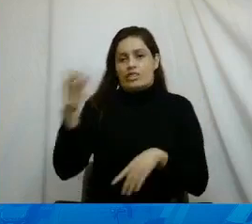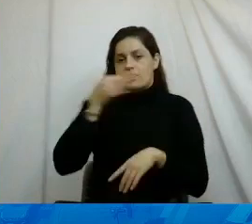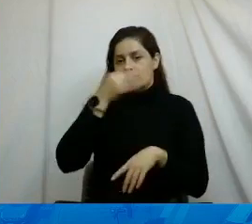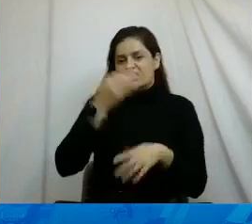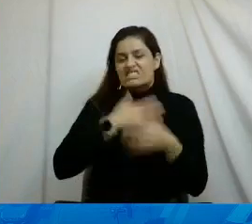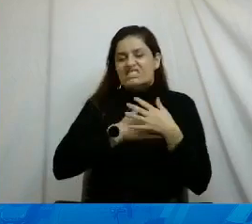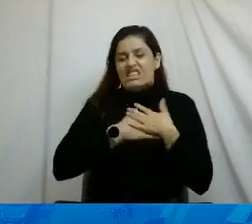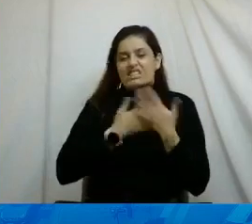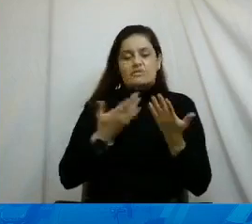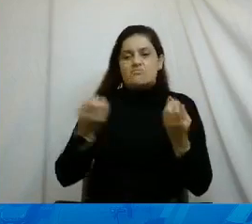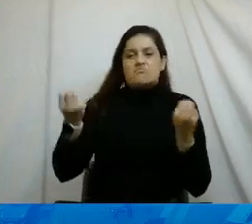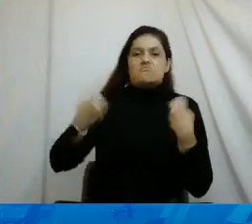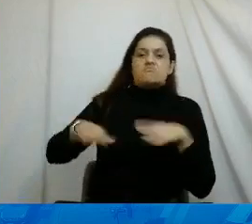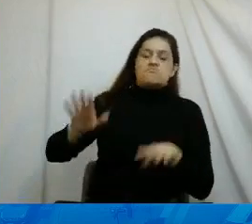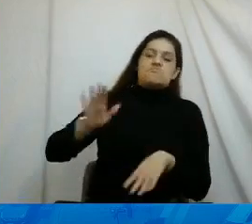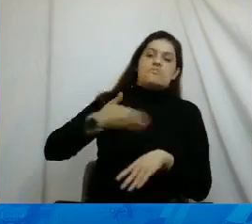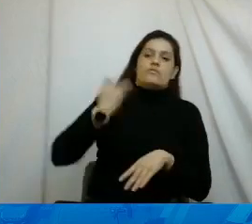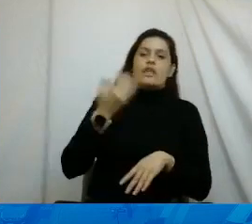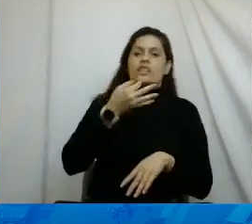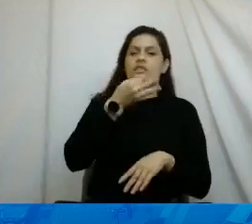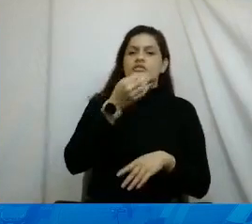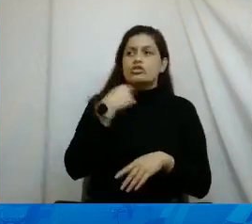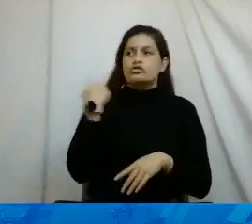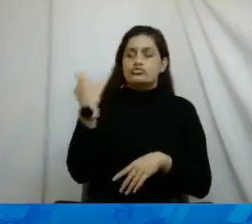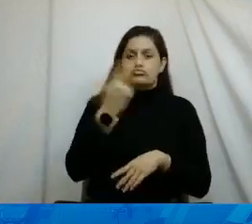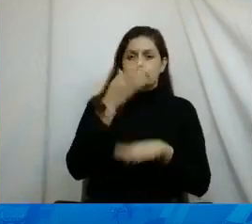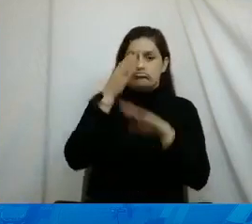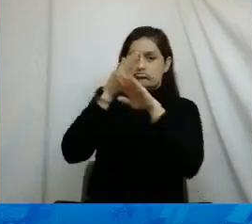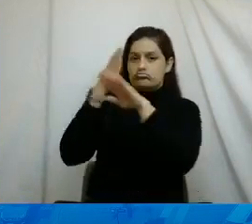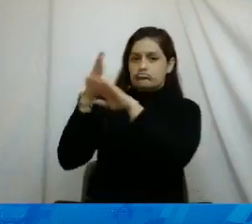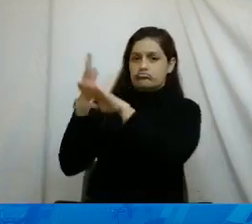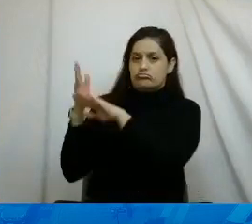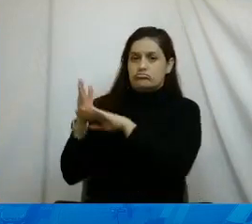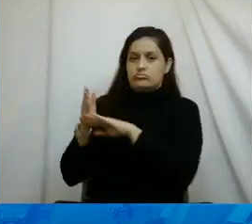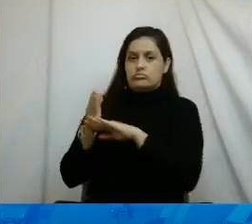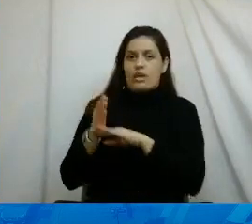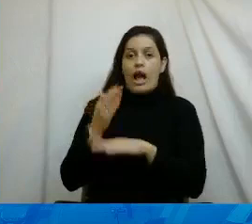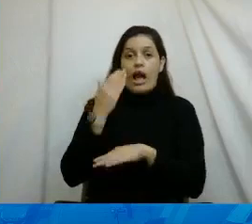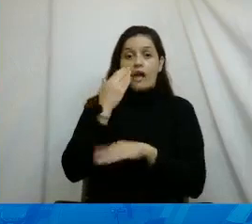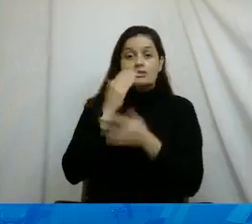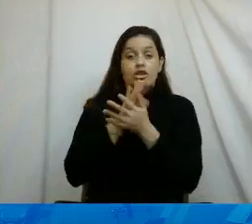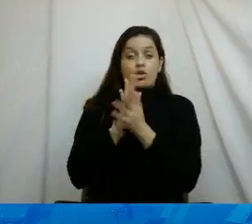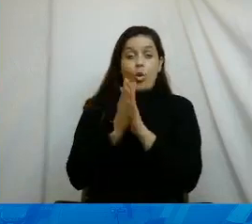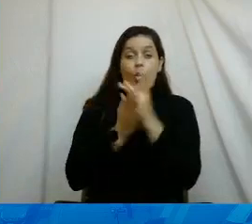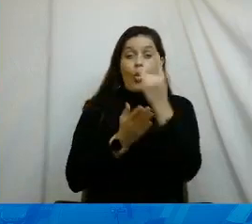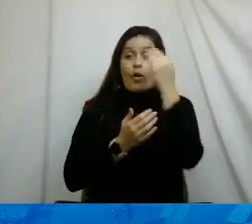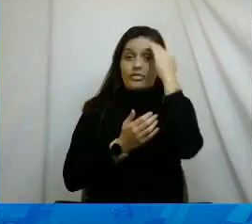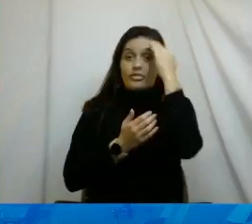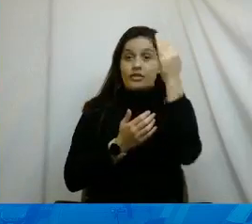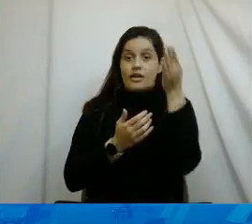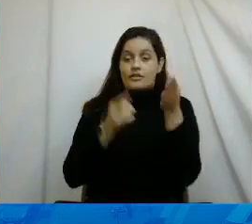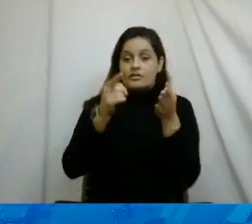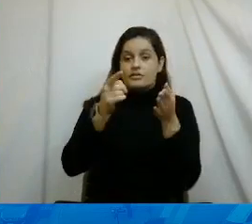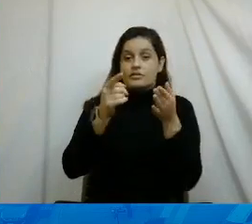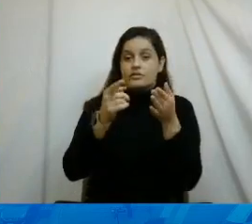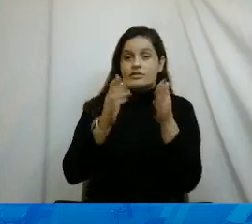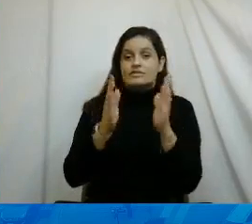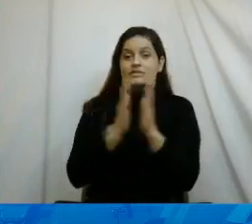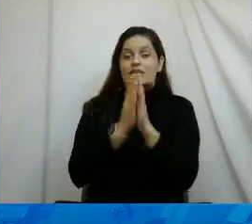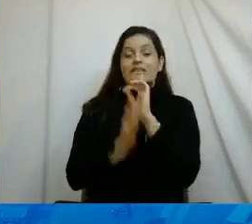hecho, hicimos un recorrido con el equipo prácticamente de todo un día, desde Santa